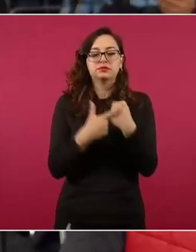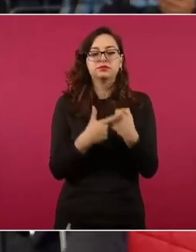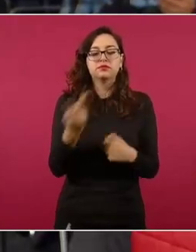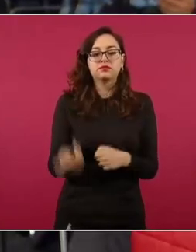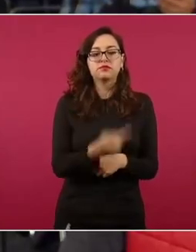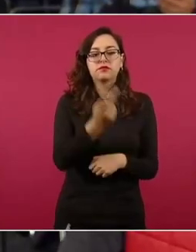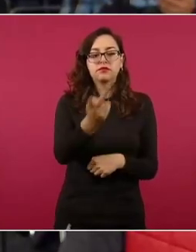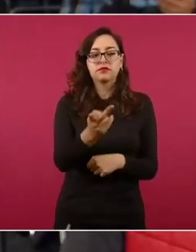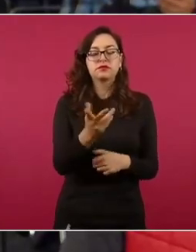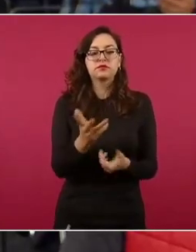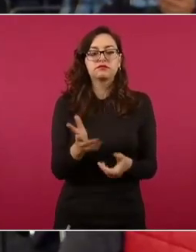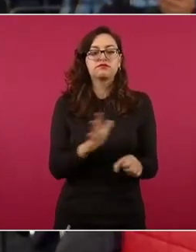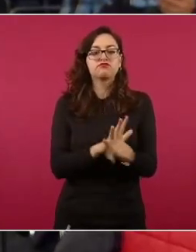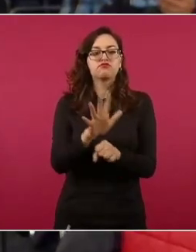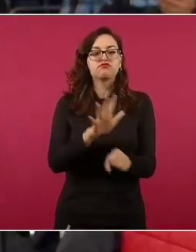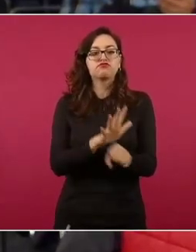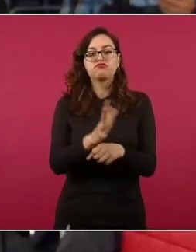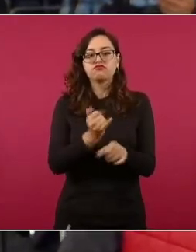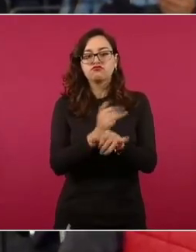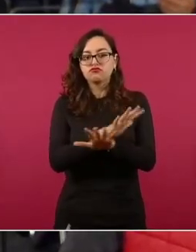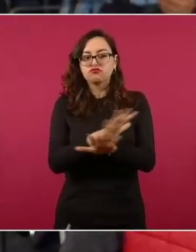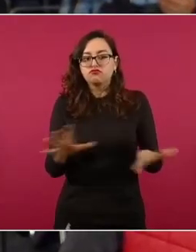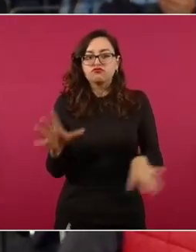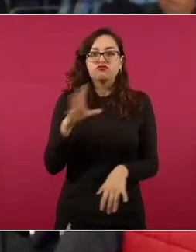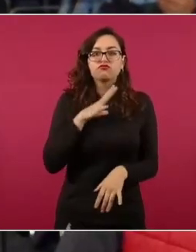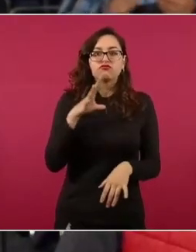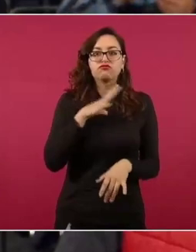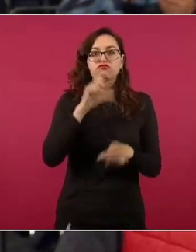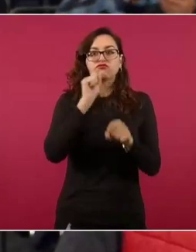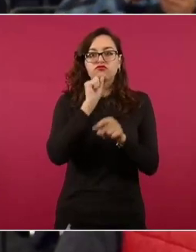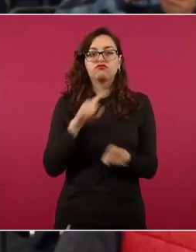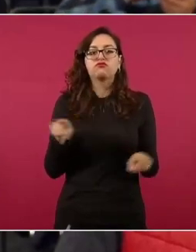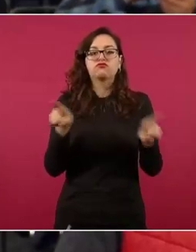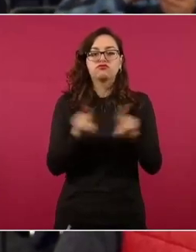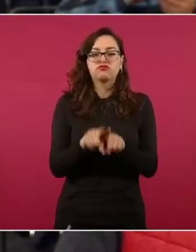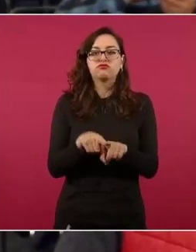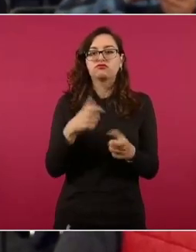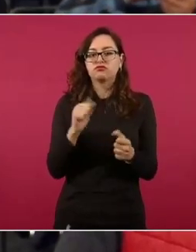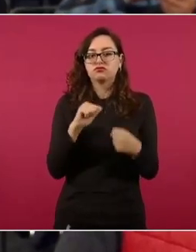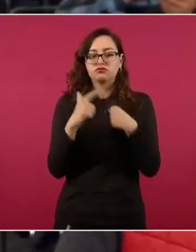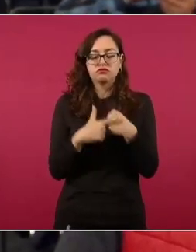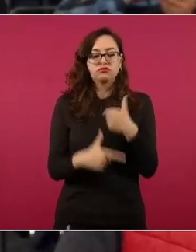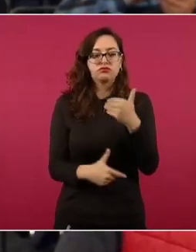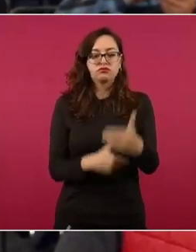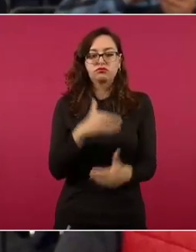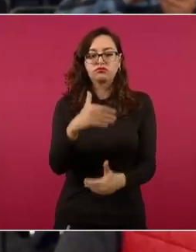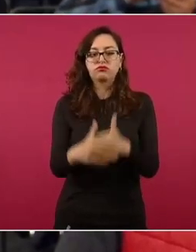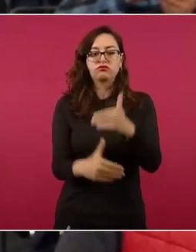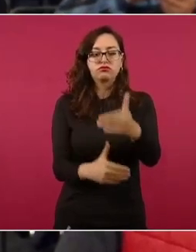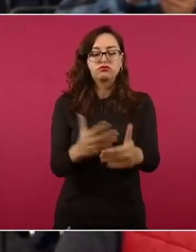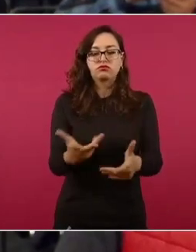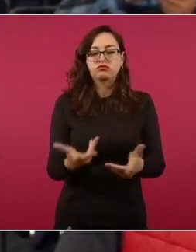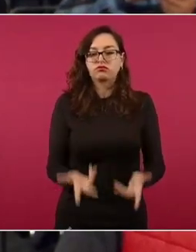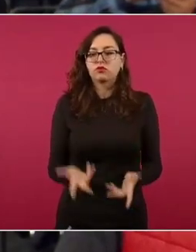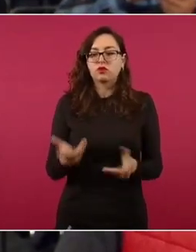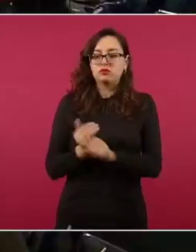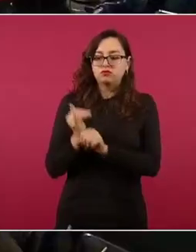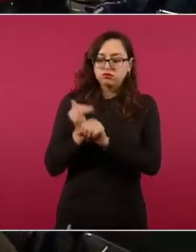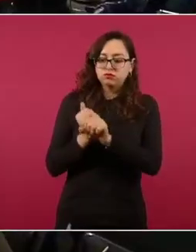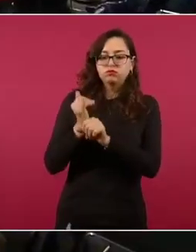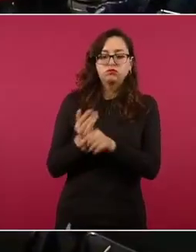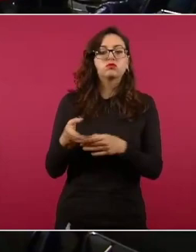esto y sobre todo también si le han informado de avances de esta investigación y qué ha pasado